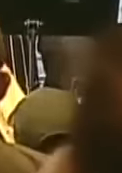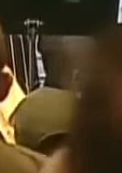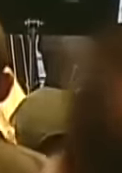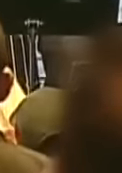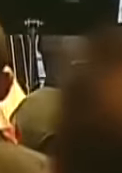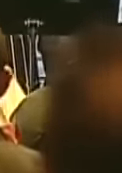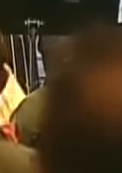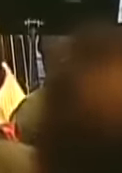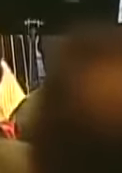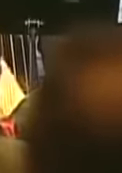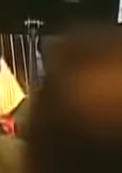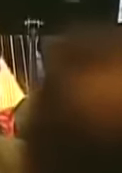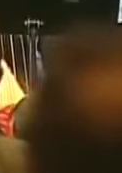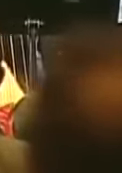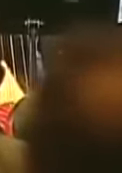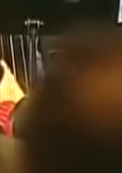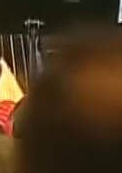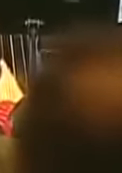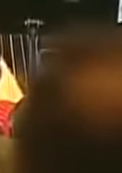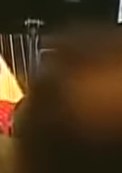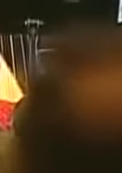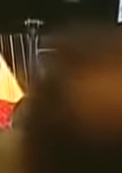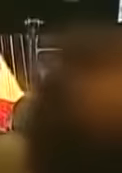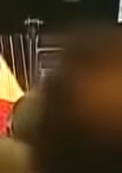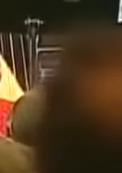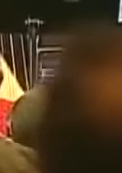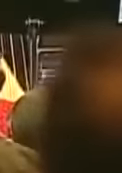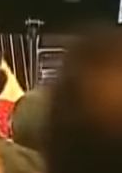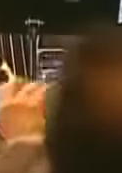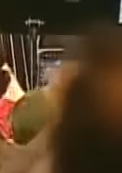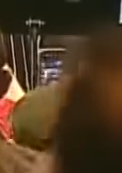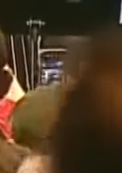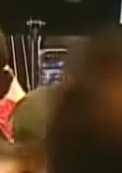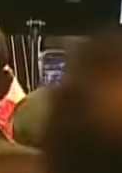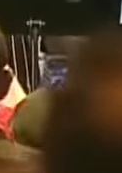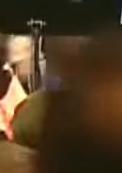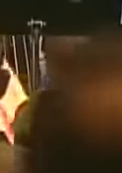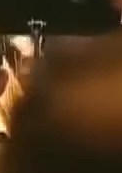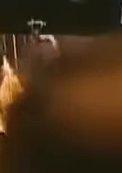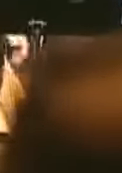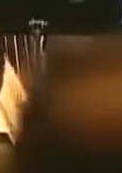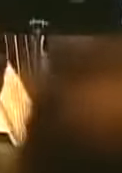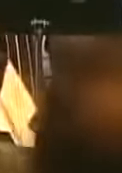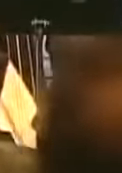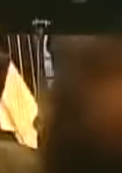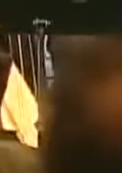no lo alquilo. Con un gloria al bravo pueblo que viva nuestro Esequibo.